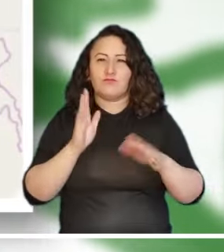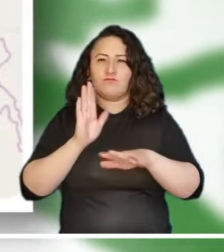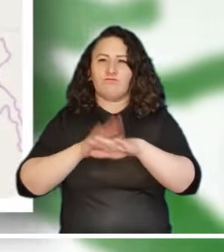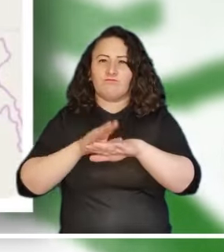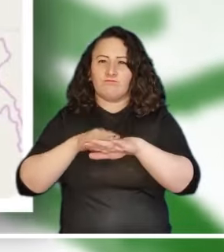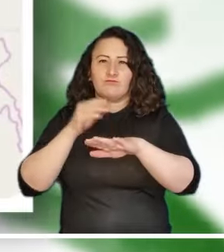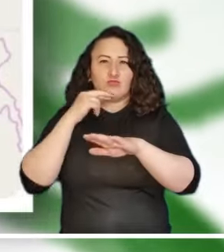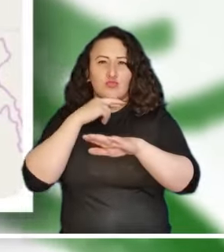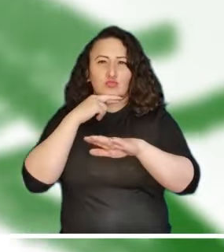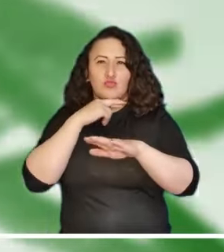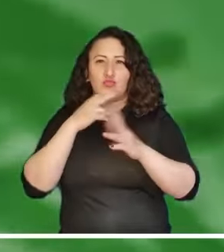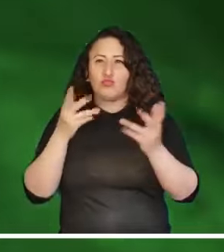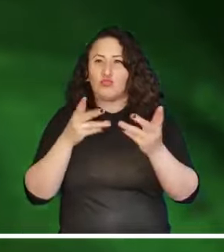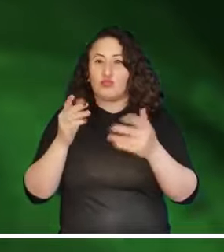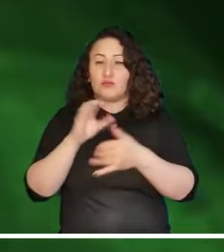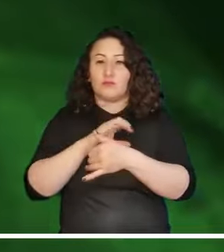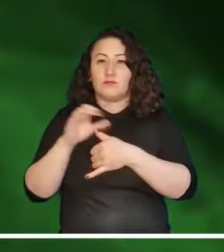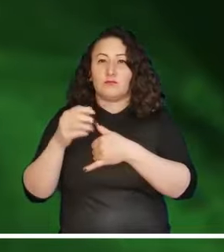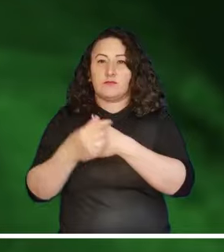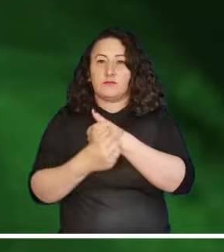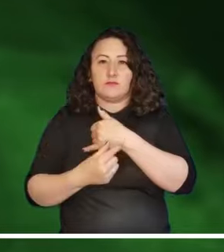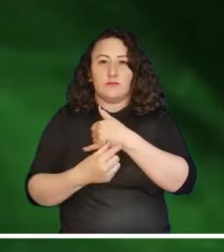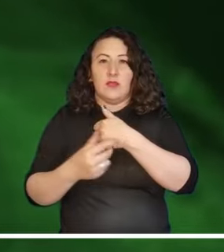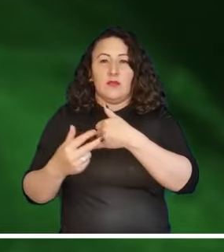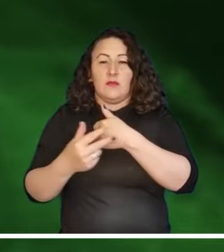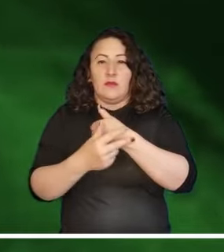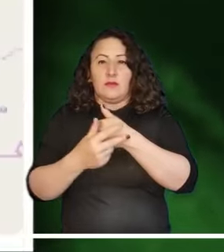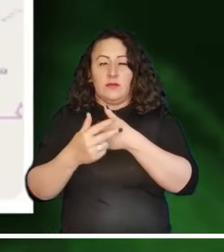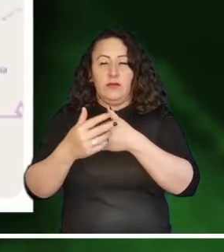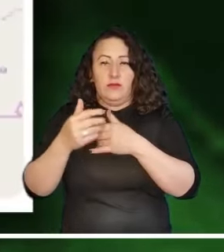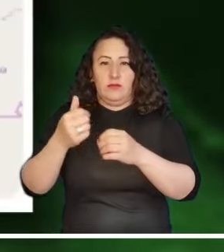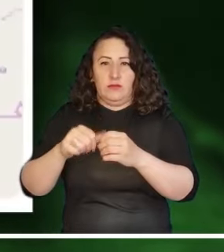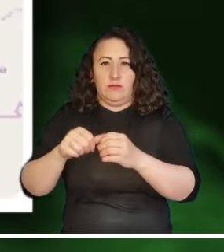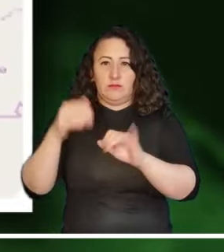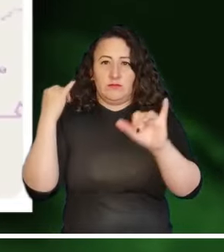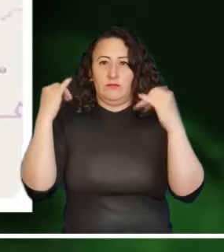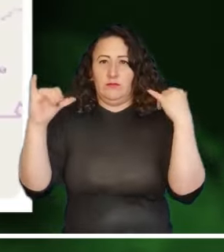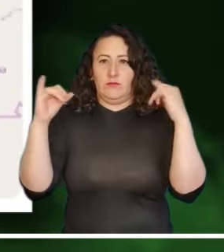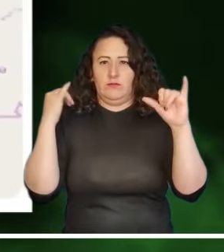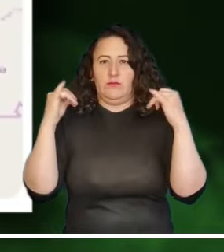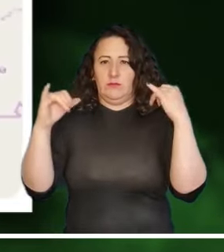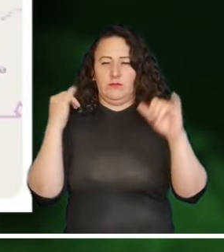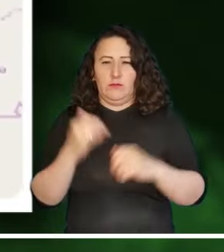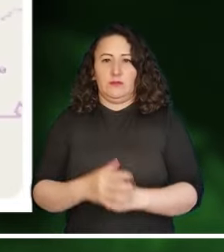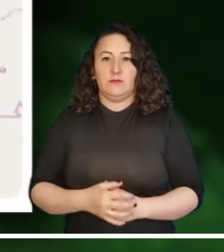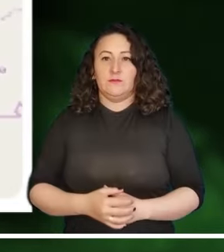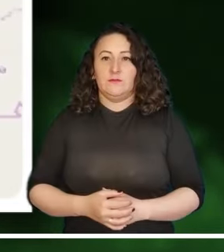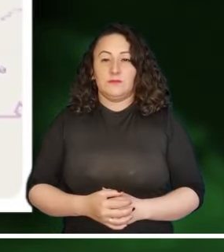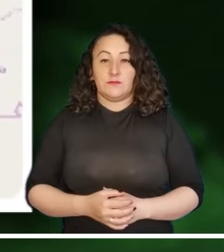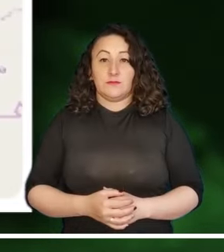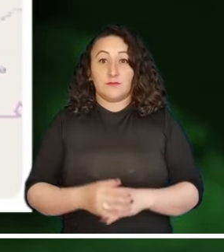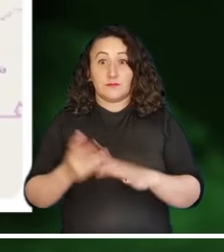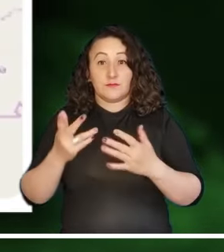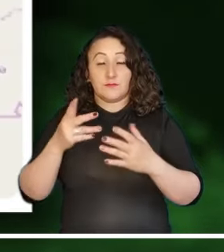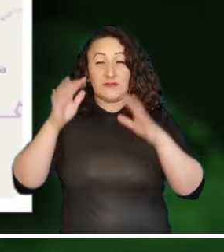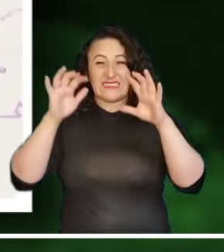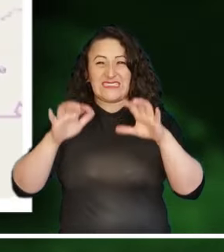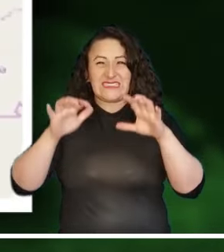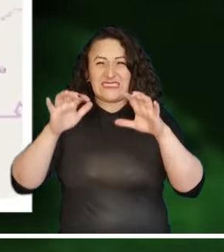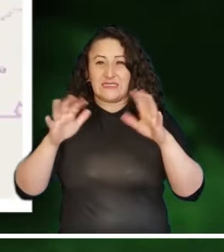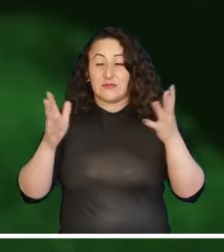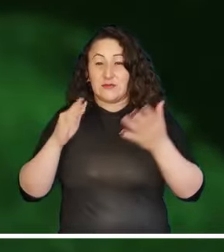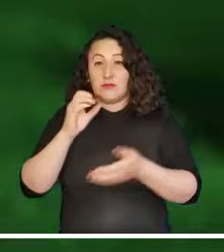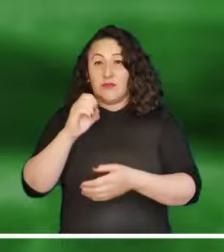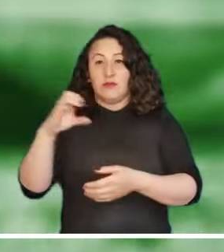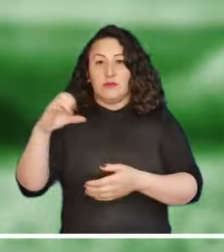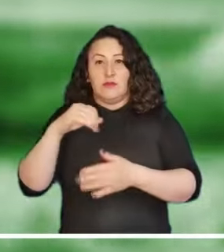probabilidad de deslizamientos activa la alerta roja en el Caribe, el Pacífico, los Andes, Arauca y Casanare. El